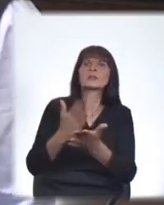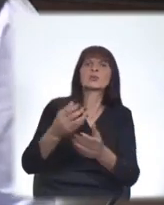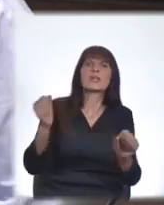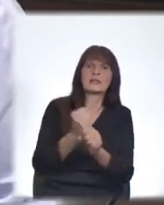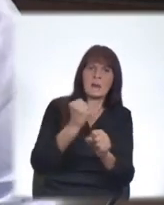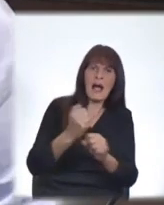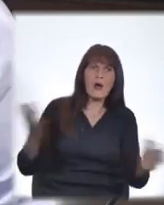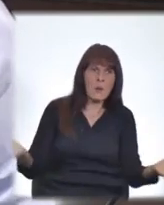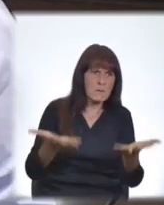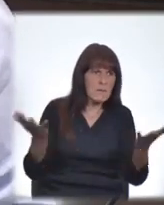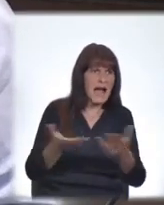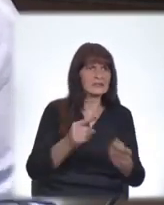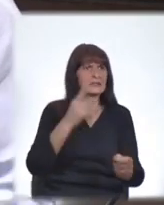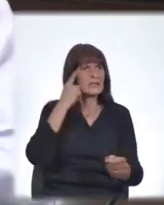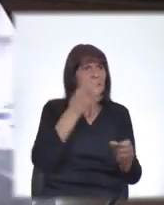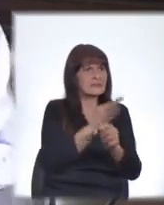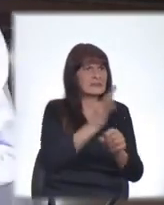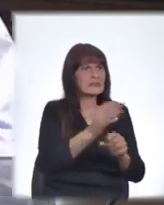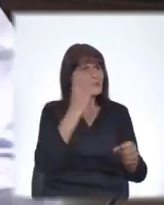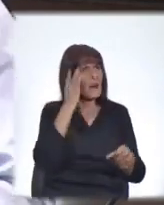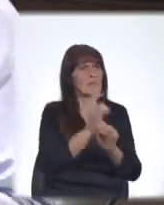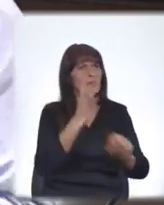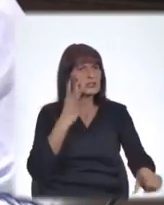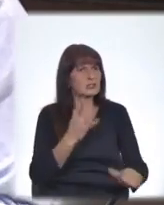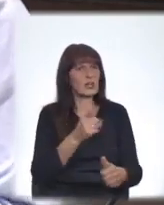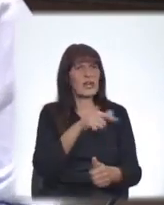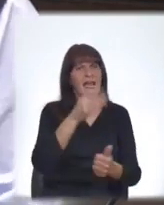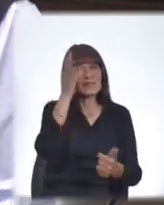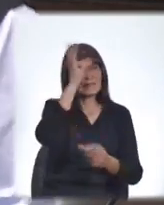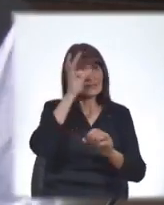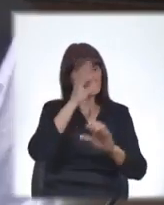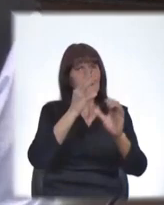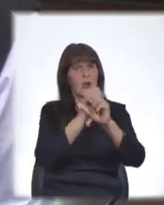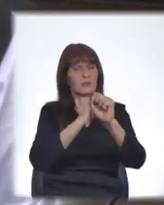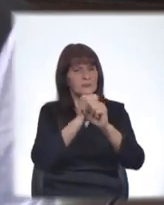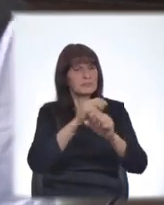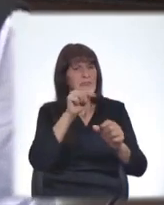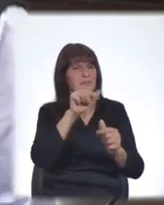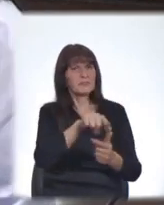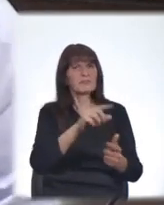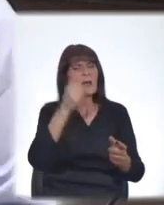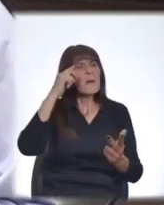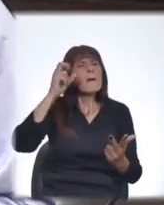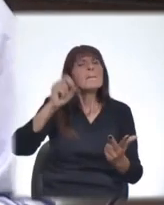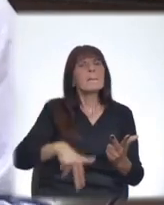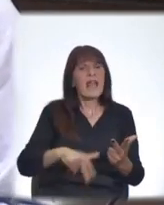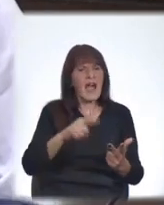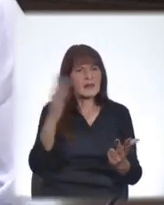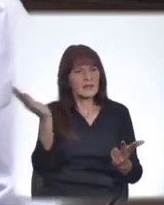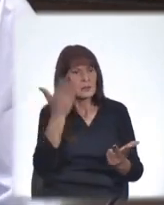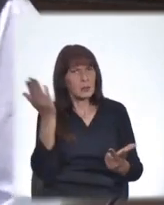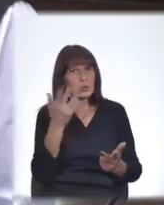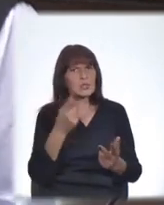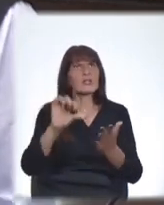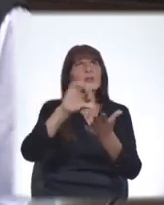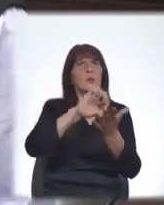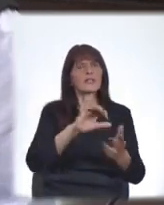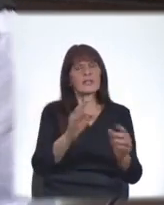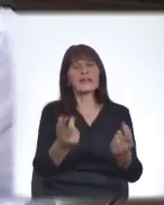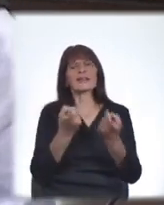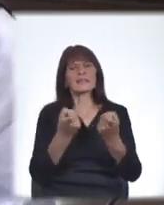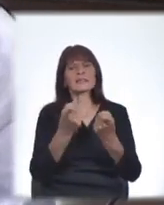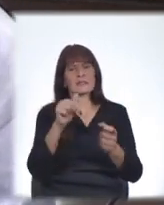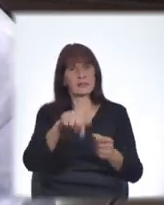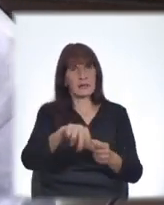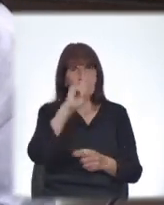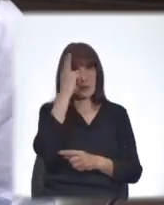empleo, de formación profesional, de formación técnica y tecnológica, las que dan cuenta de los planes de reconversión productiva del país, tan necesarios